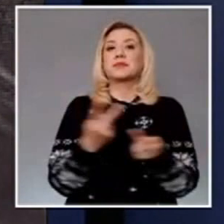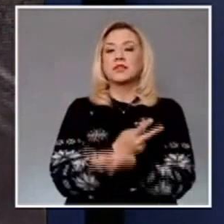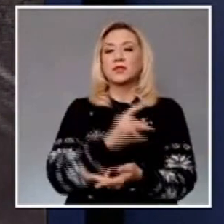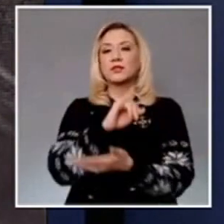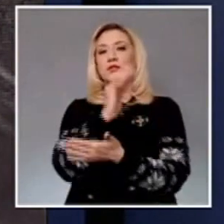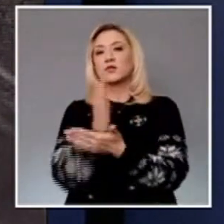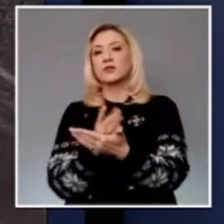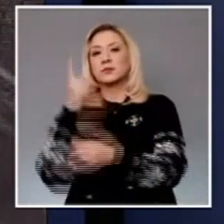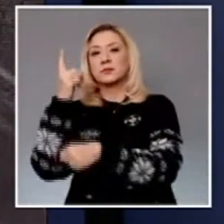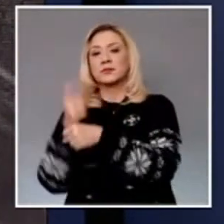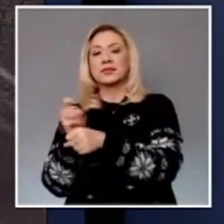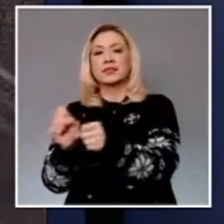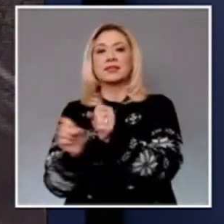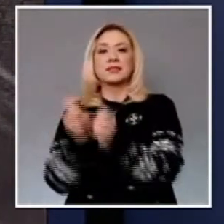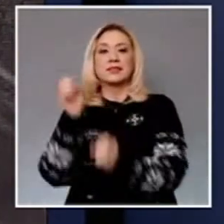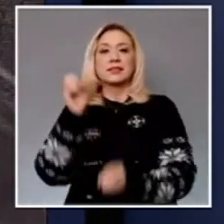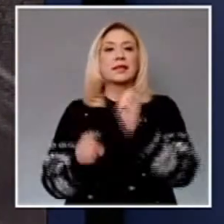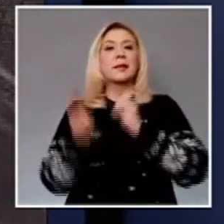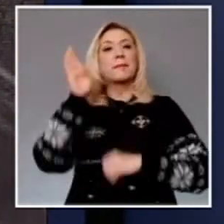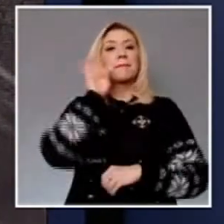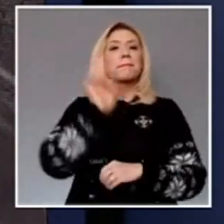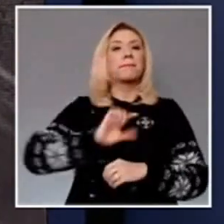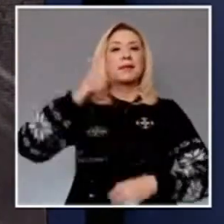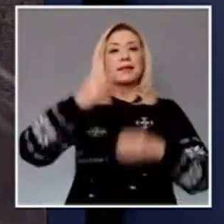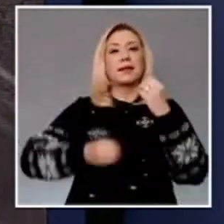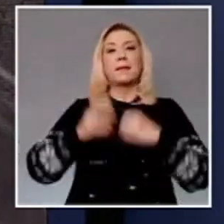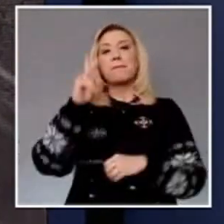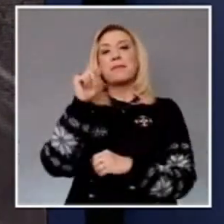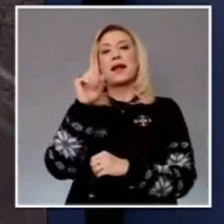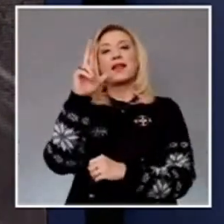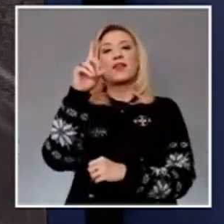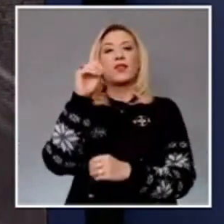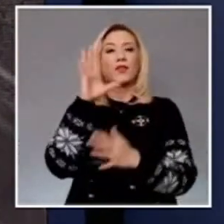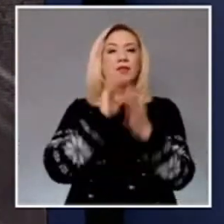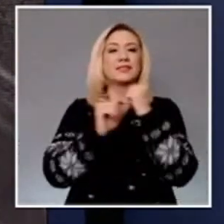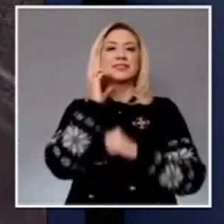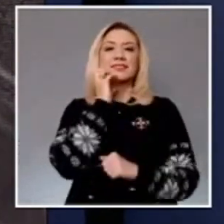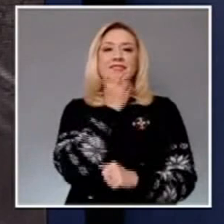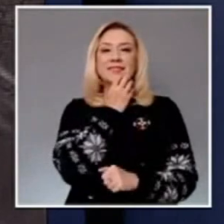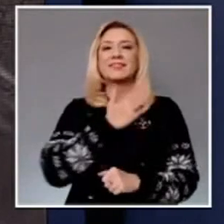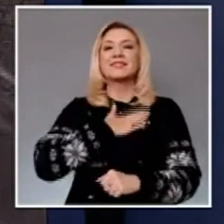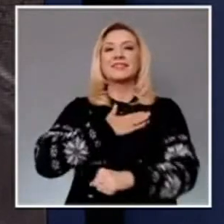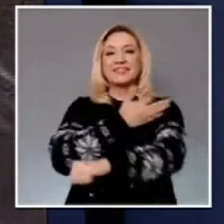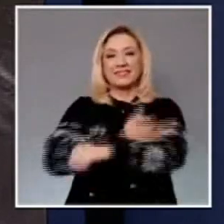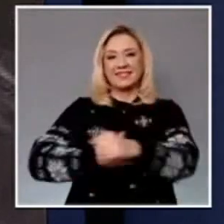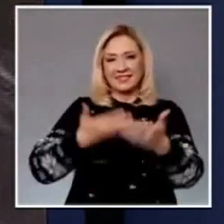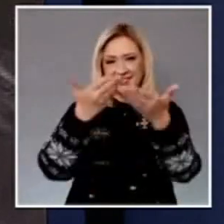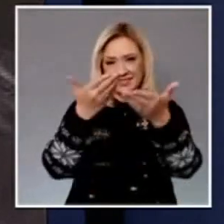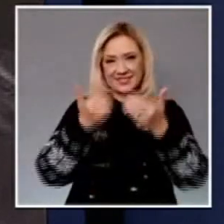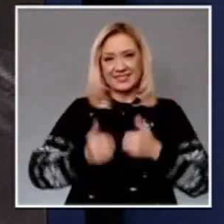el ministro Jorge Mario Pardo Rebolledo. Muy buenas tardes, Juan Carlos. Adelante con tu reporte.